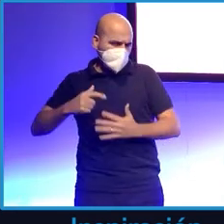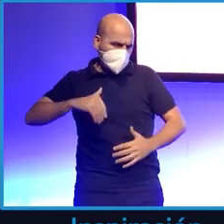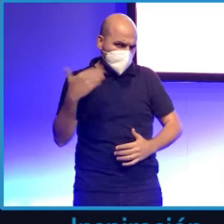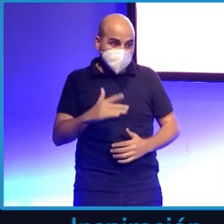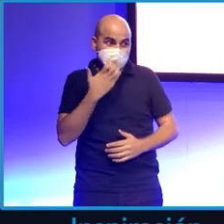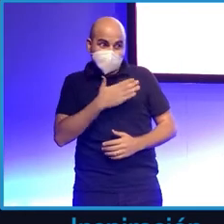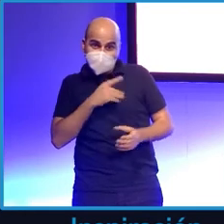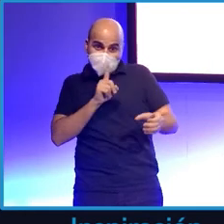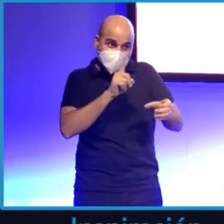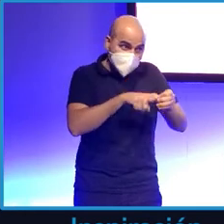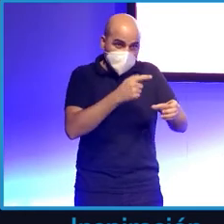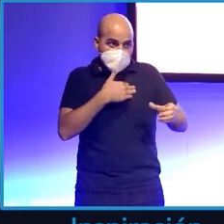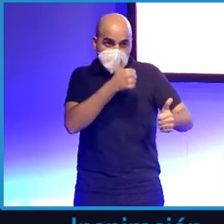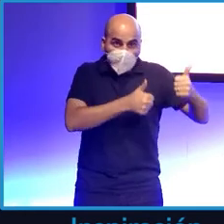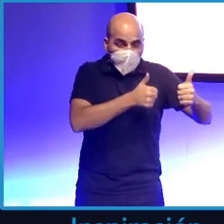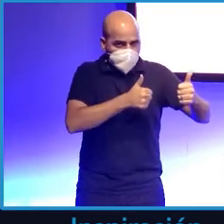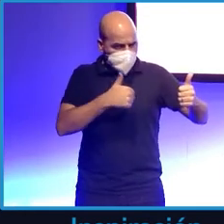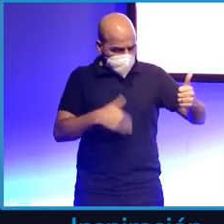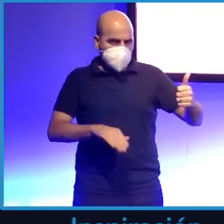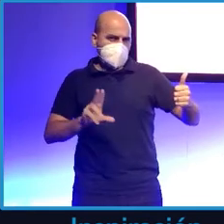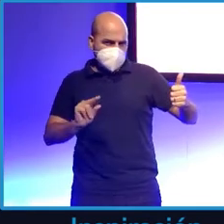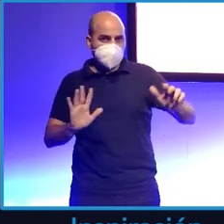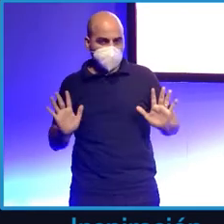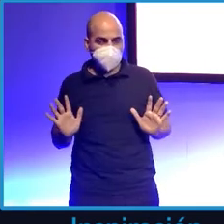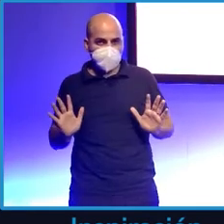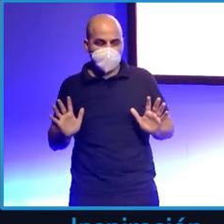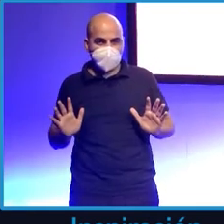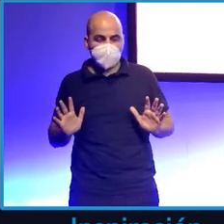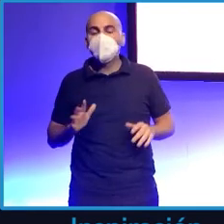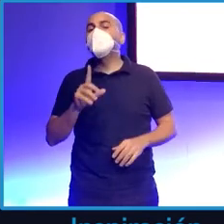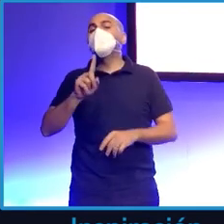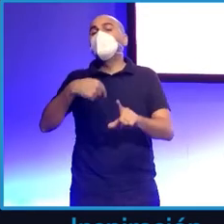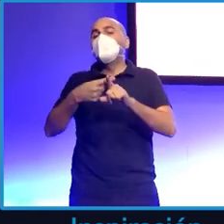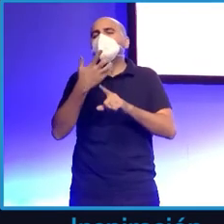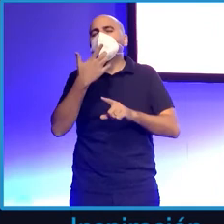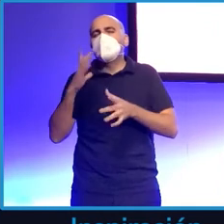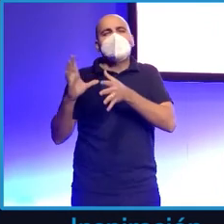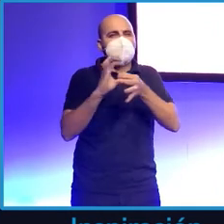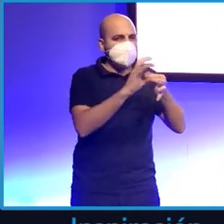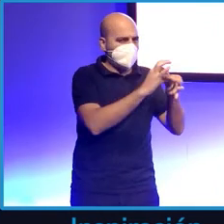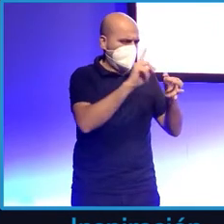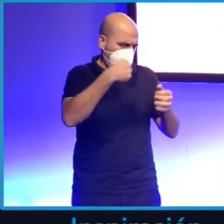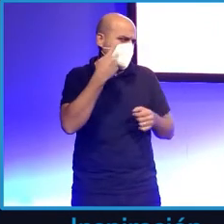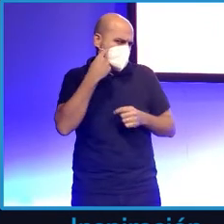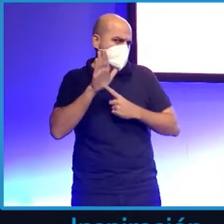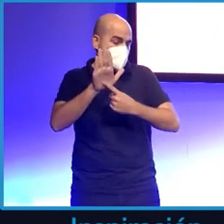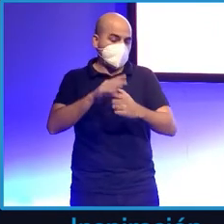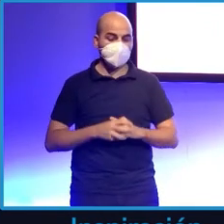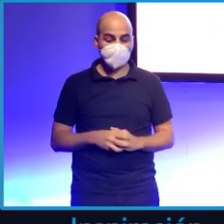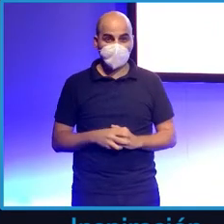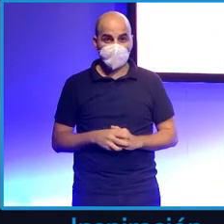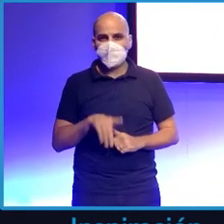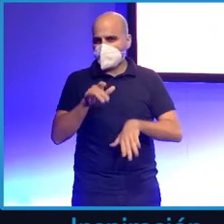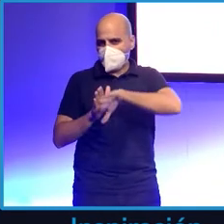competir ahí es bestia y más que luego os enseñará algún ejemplo de los tipos de enlaces que tienen no son muy potentes sector ordenadores es lo mismo